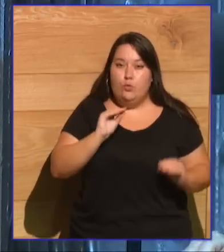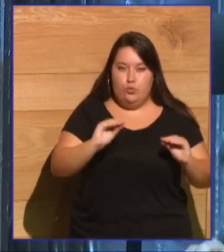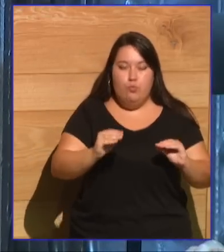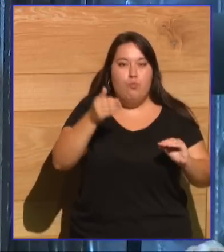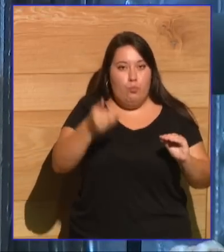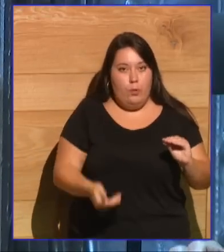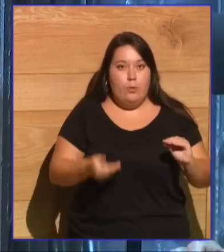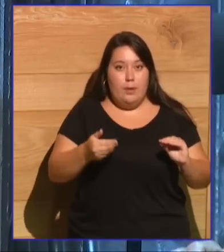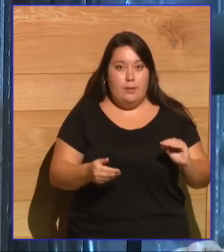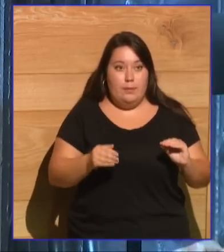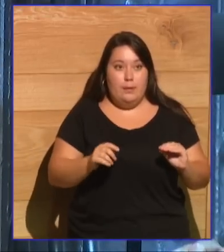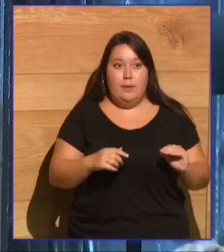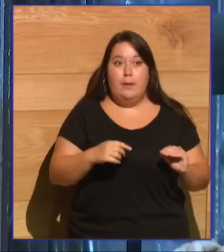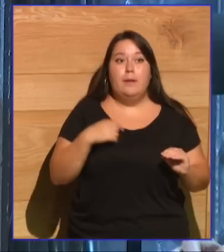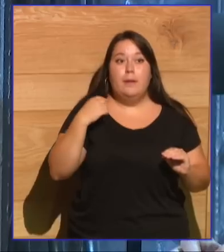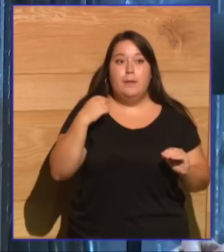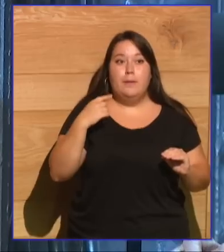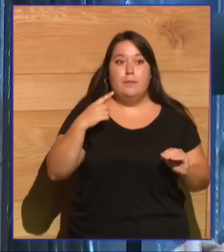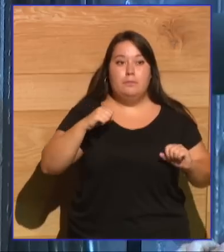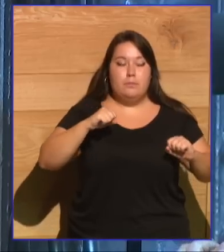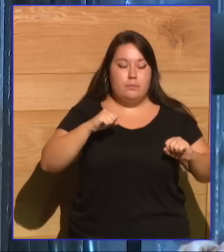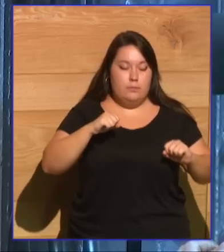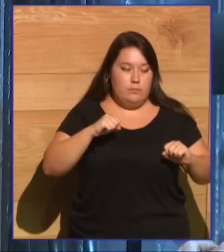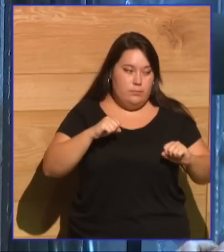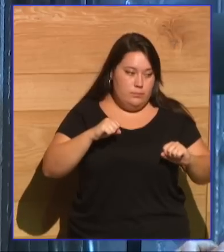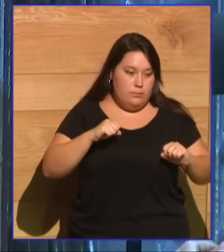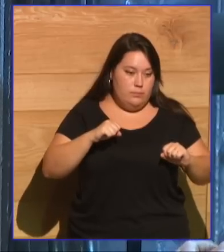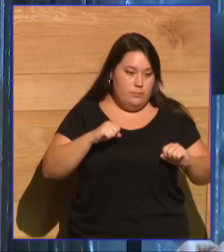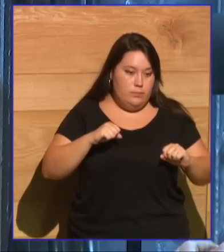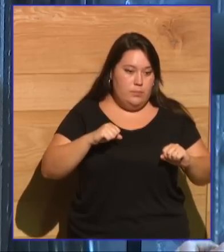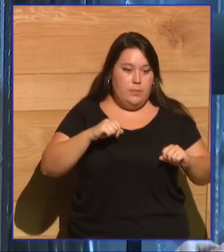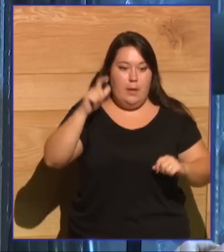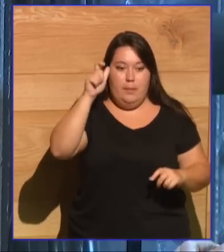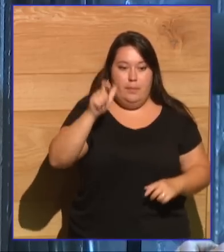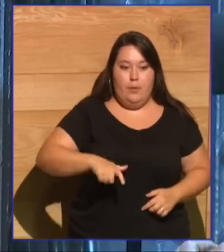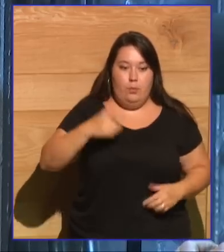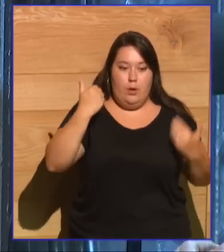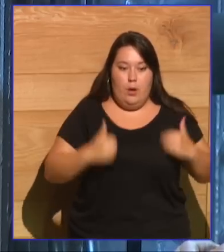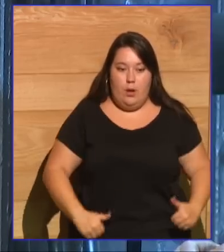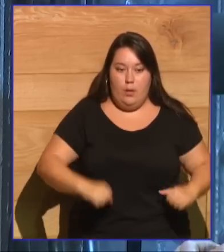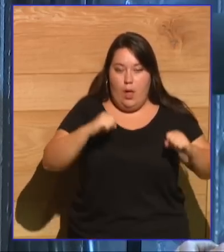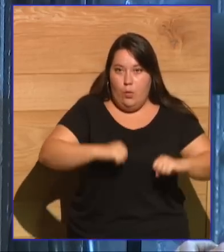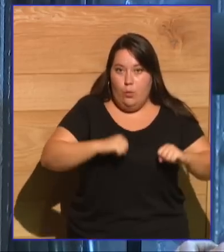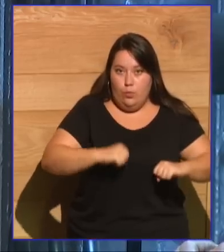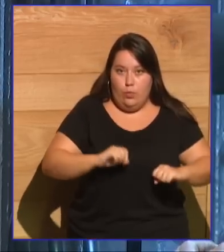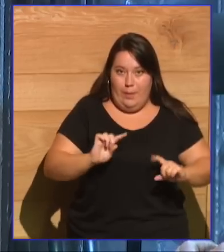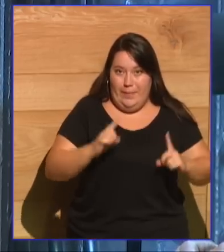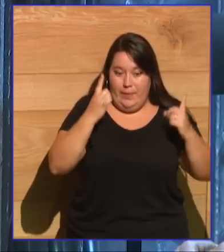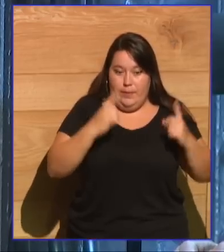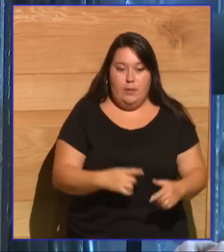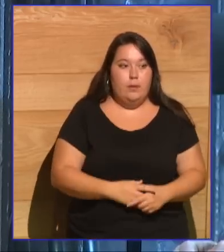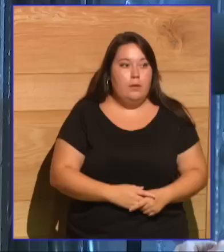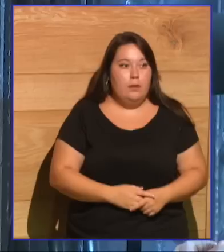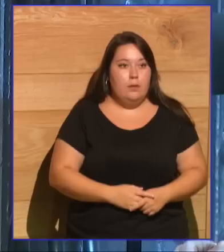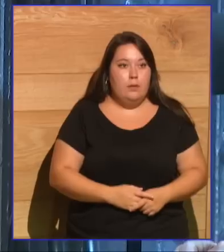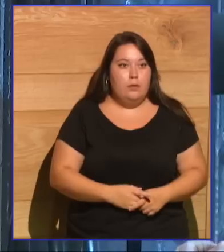es el primer ser humano de sexo masculino adulto que nosotros vemos en la película y es un hombre que lo primero que hace es dirigirse